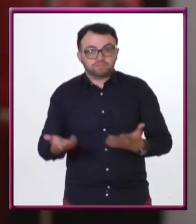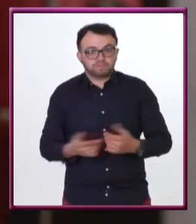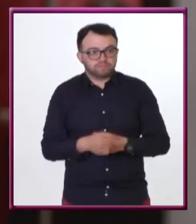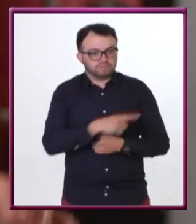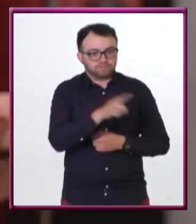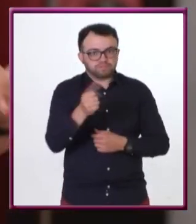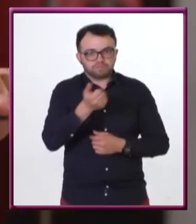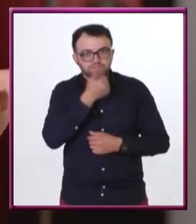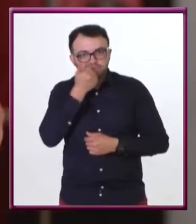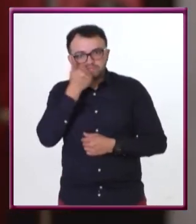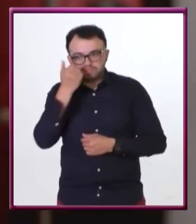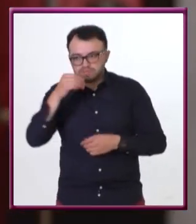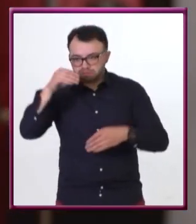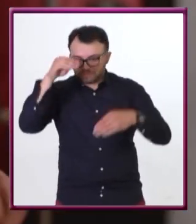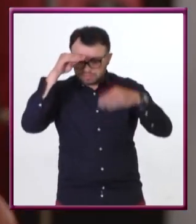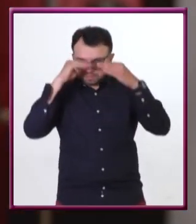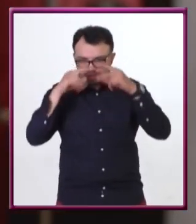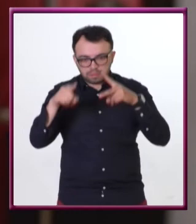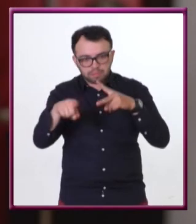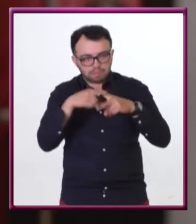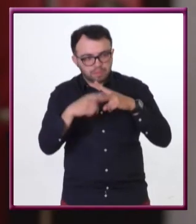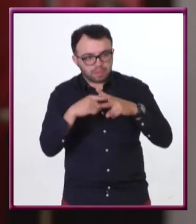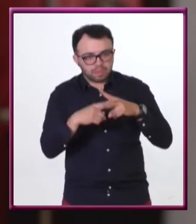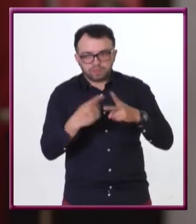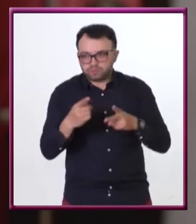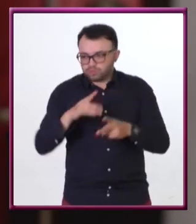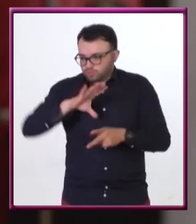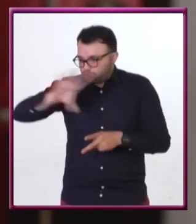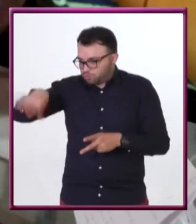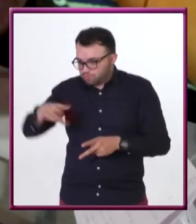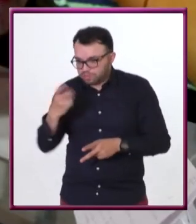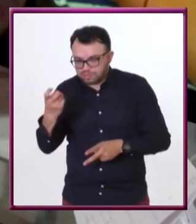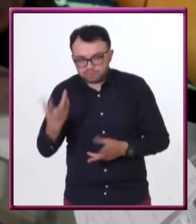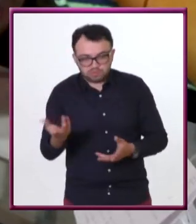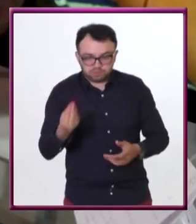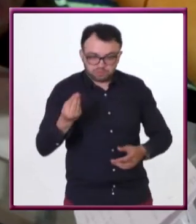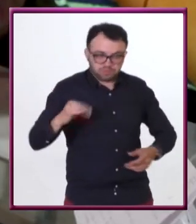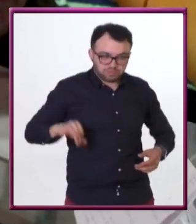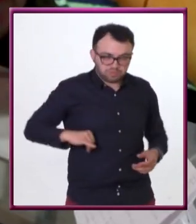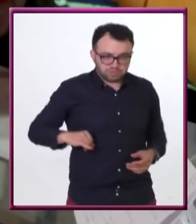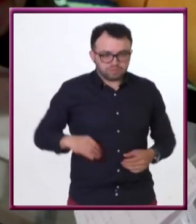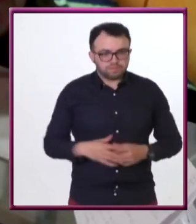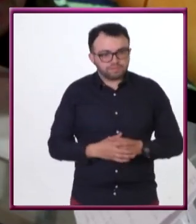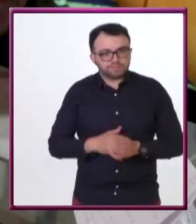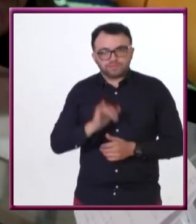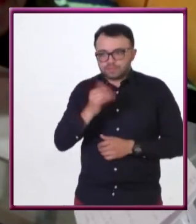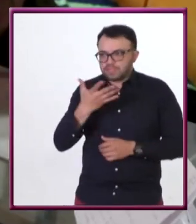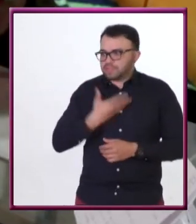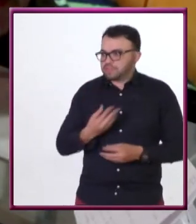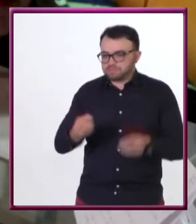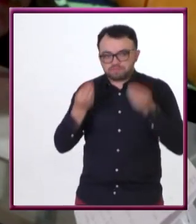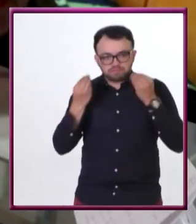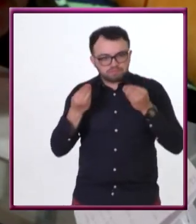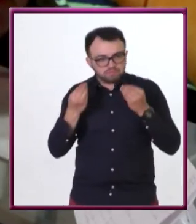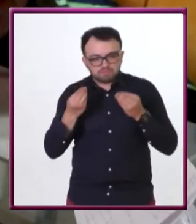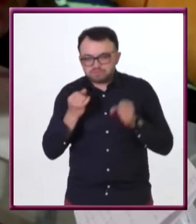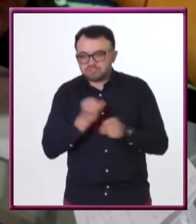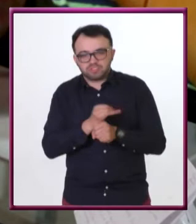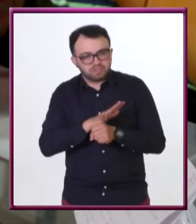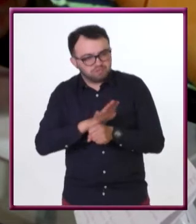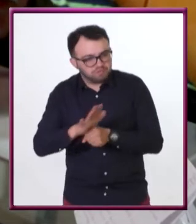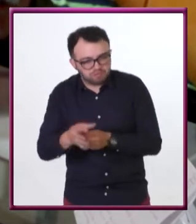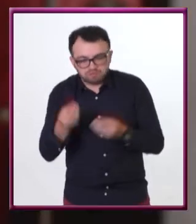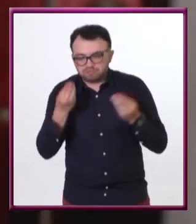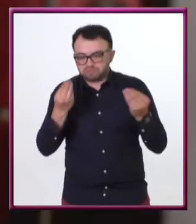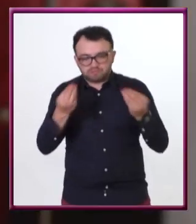matemático que nos están viendo, que los busquen si están interesados en estos, ¿no? Sí, hay mucha información en la red sobre alfabeta y Minimax, hay